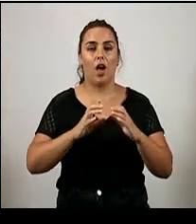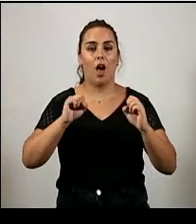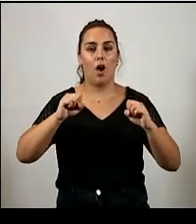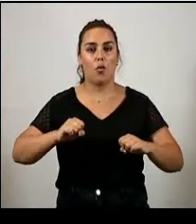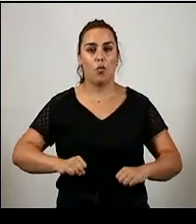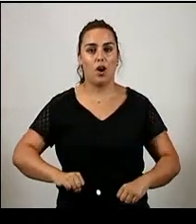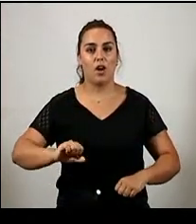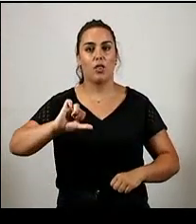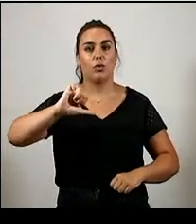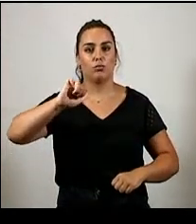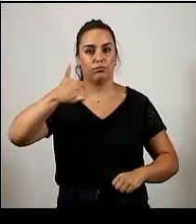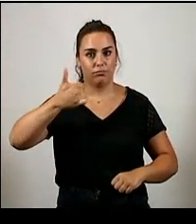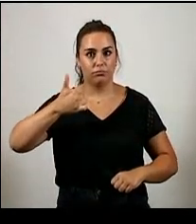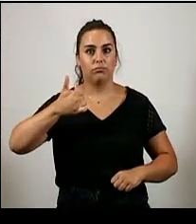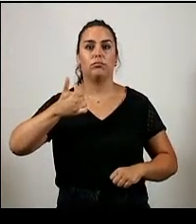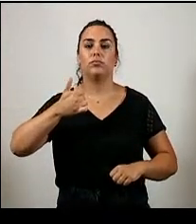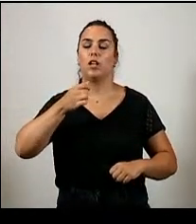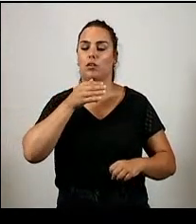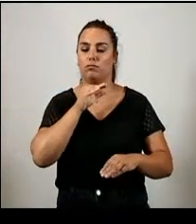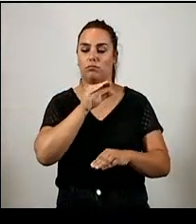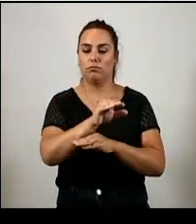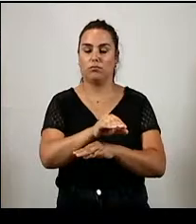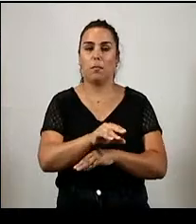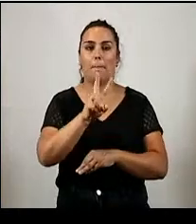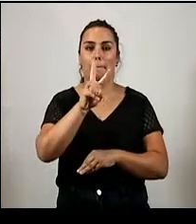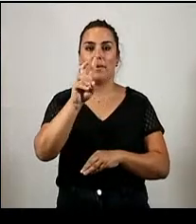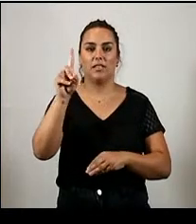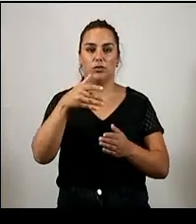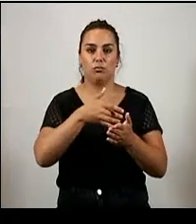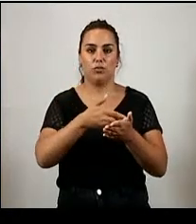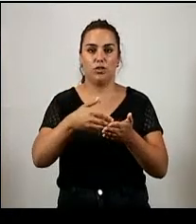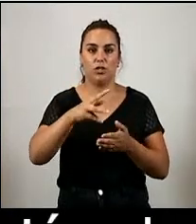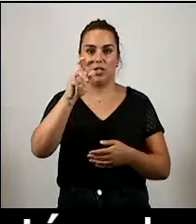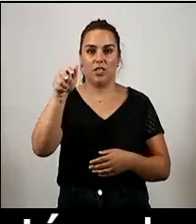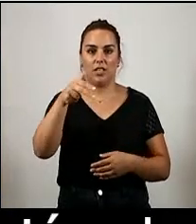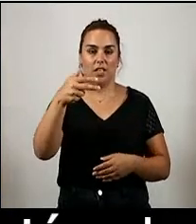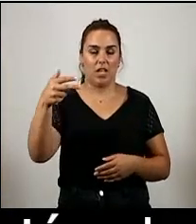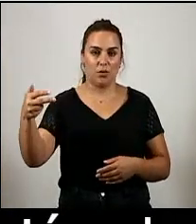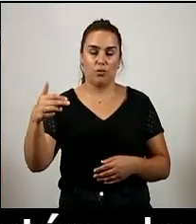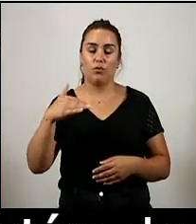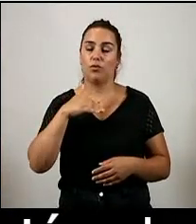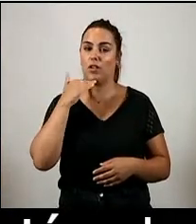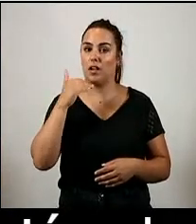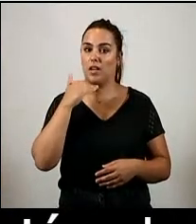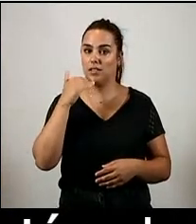marco que incluye la inversión de casi 21 millones de euros